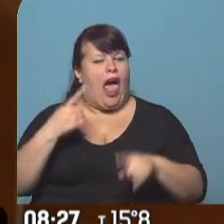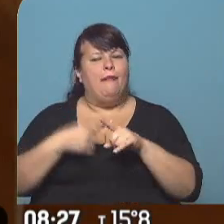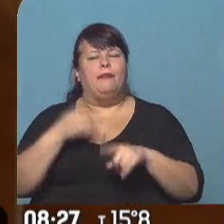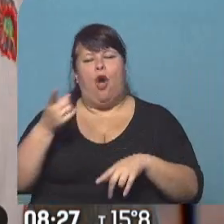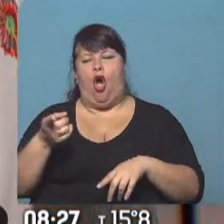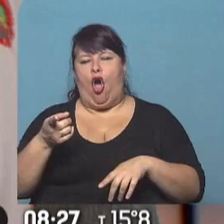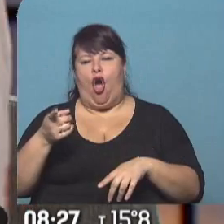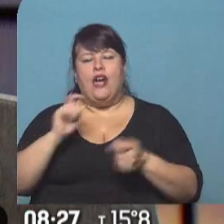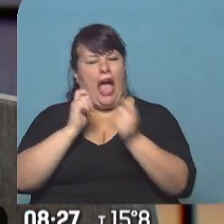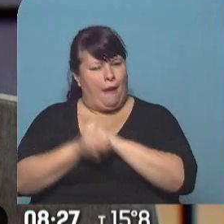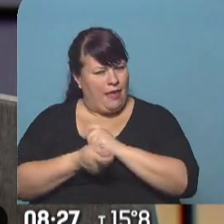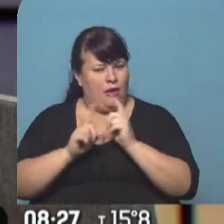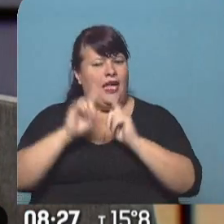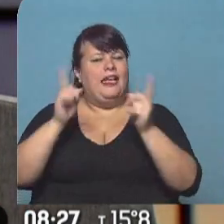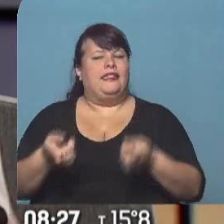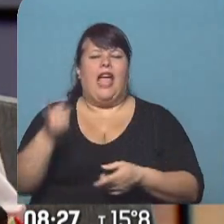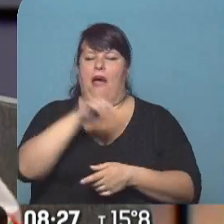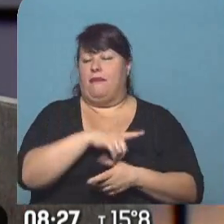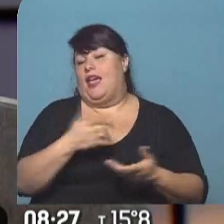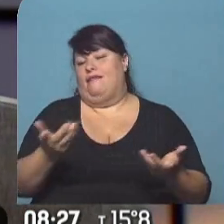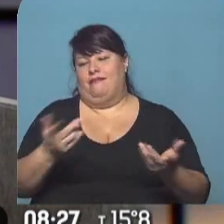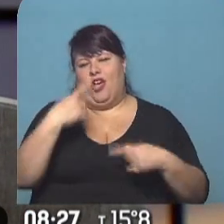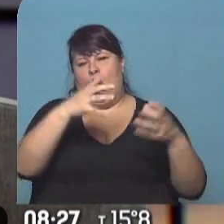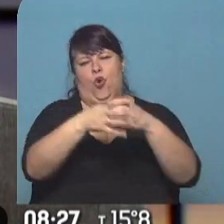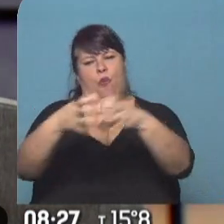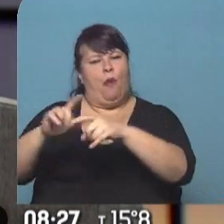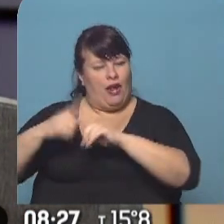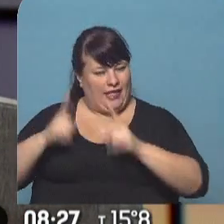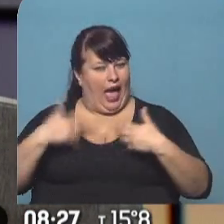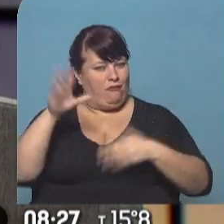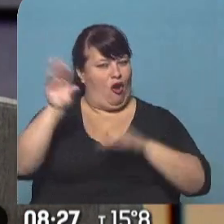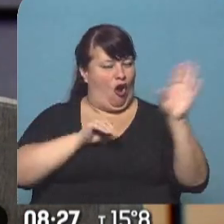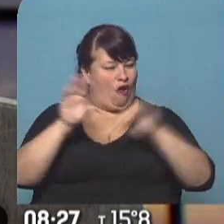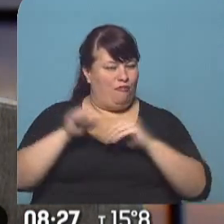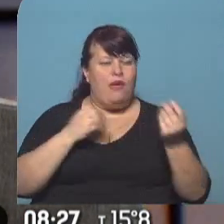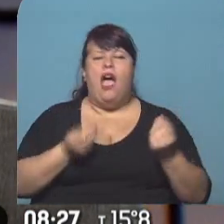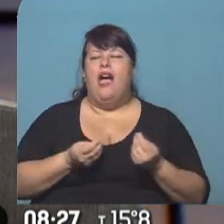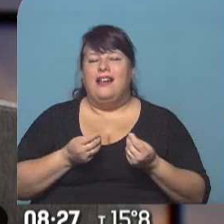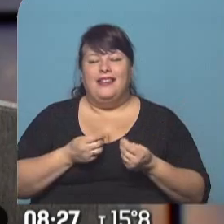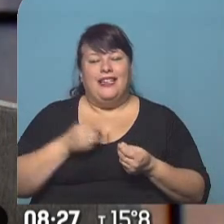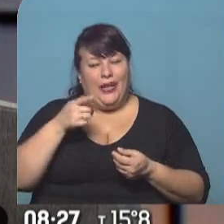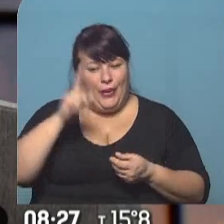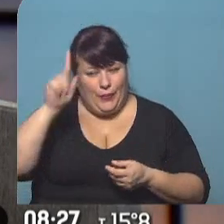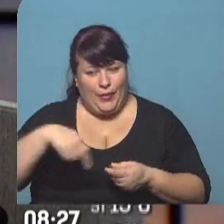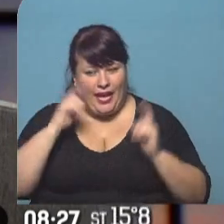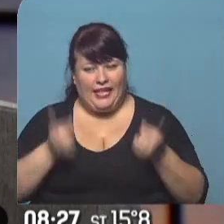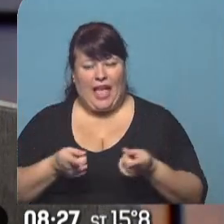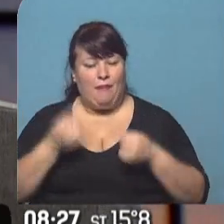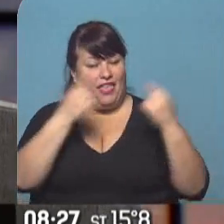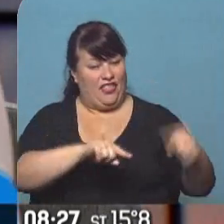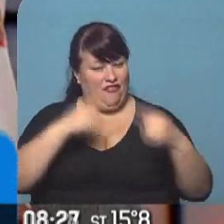de cambiemos sino también bueno las demás fuerzas lo están tomando esto hace también a la